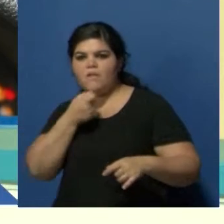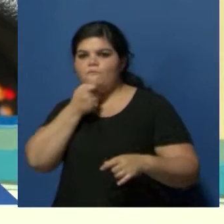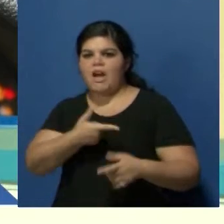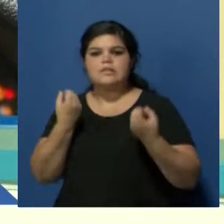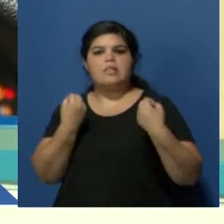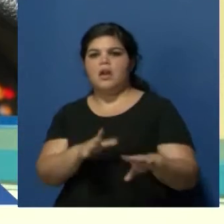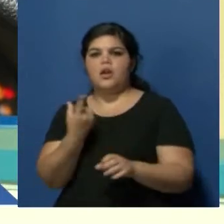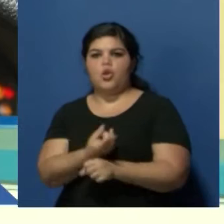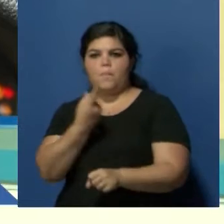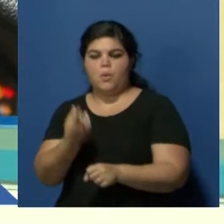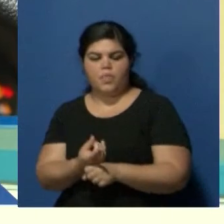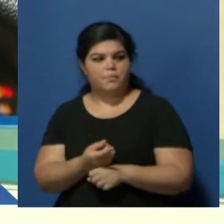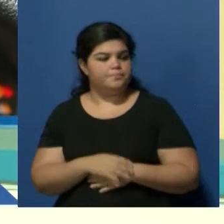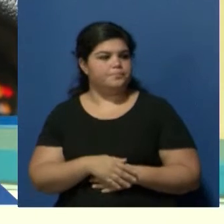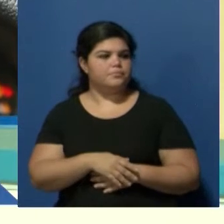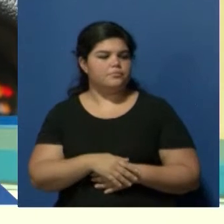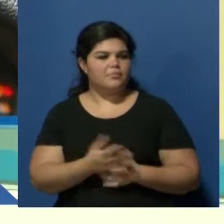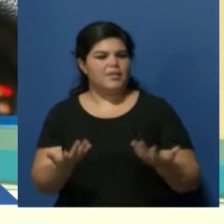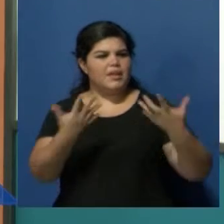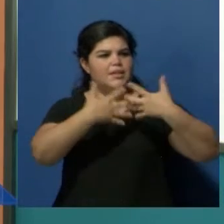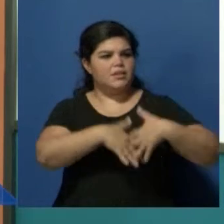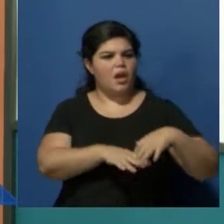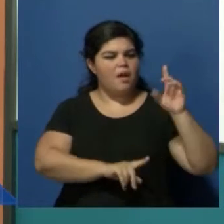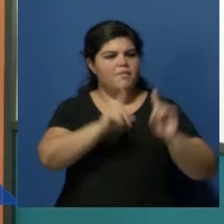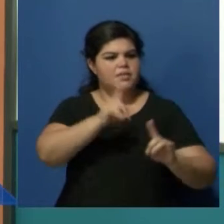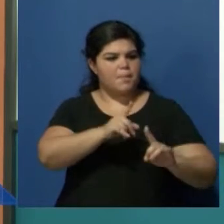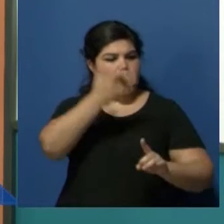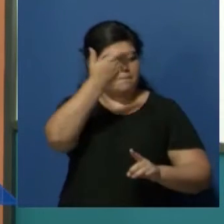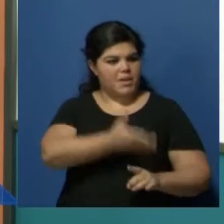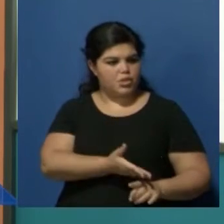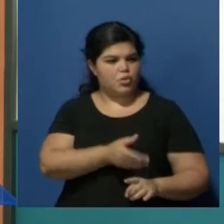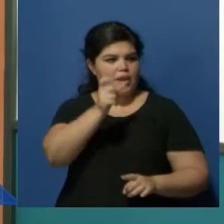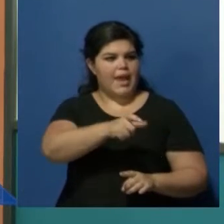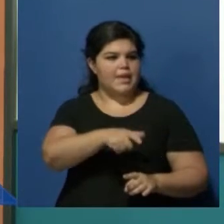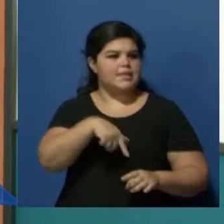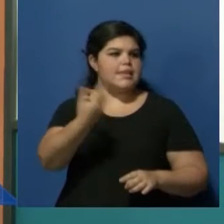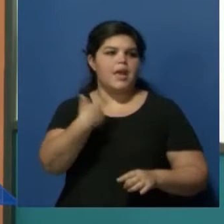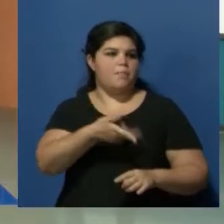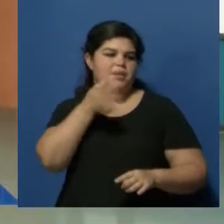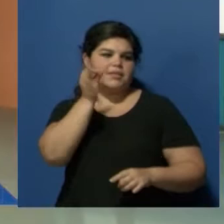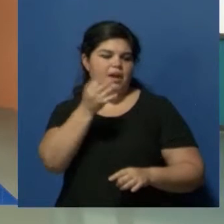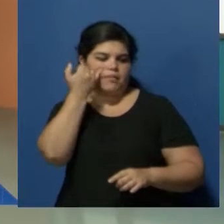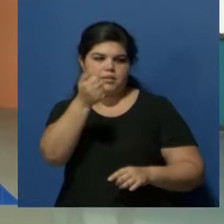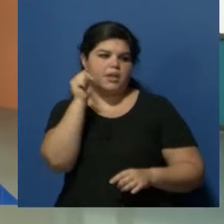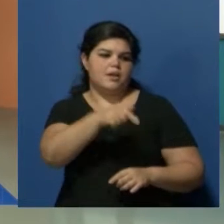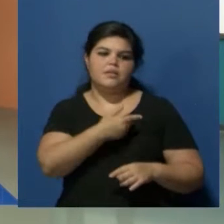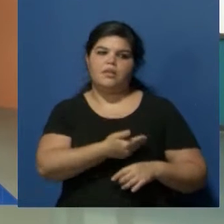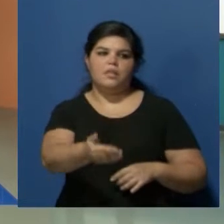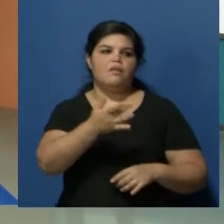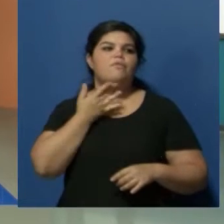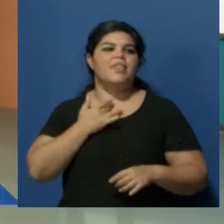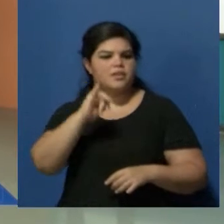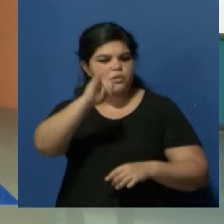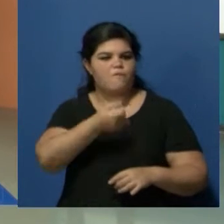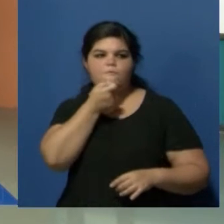¿Están relacionadas esas adicciones? Digamos, ¿hay personalidades adictivas? ¿Una persona que tiene una tendencia a la adicción al juego puede tener una tendencia más fácil